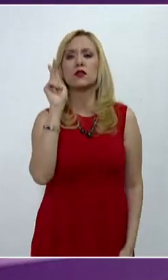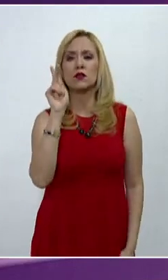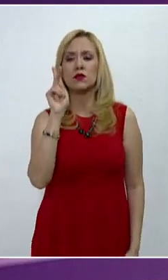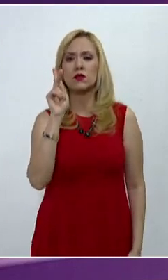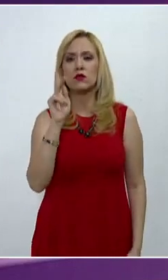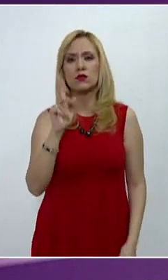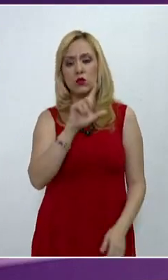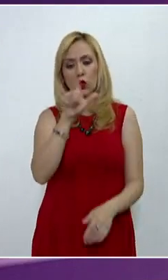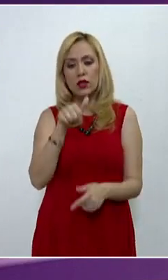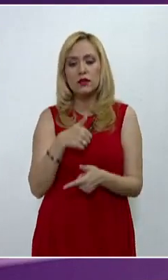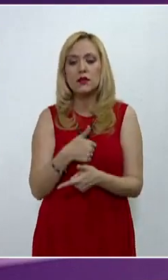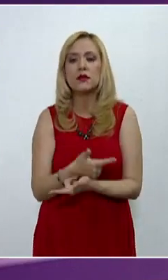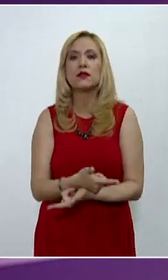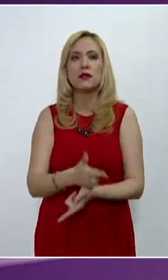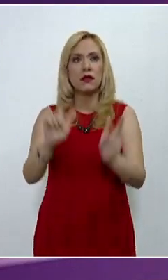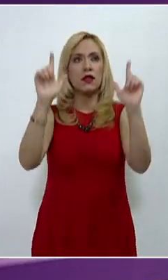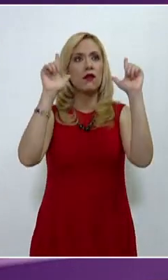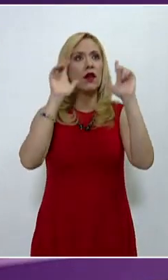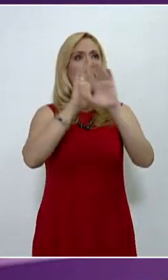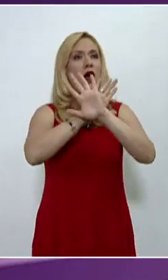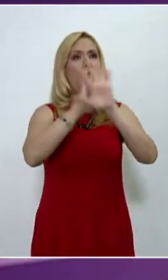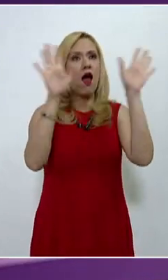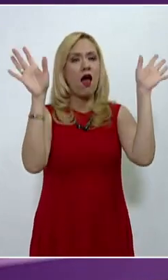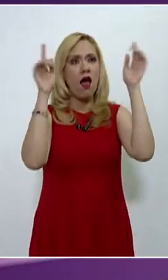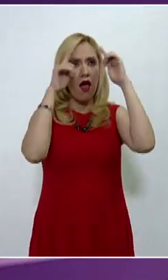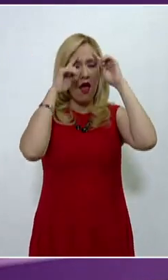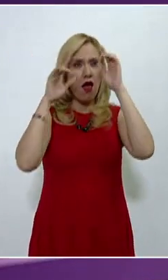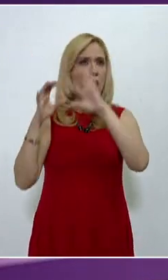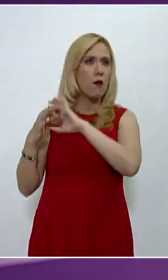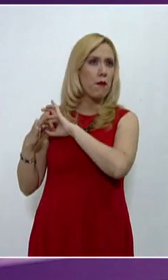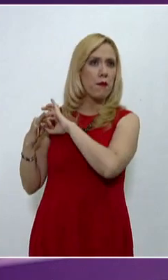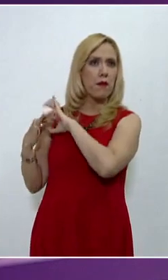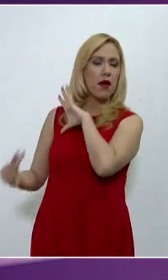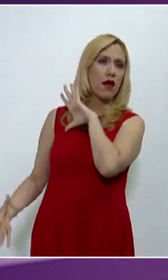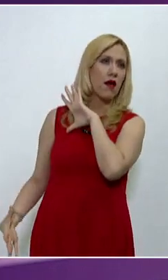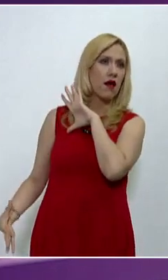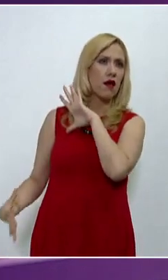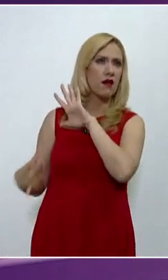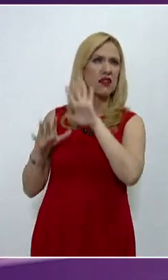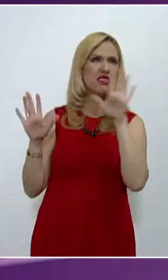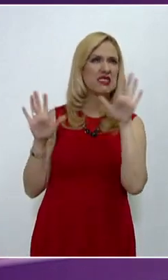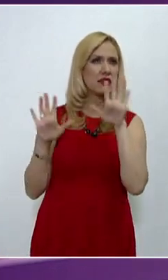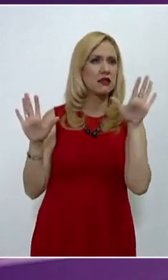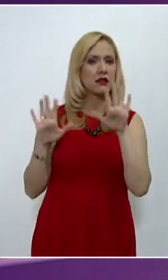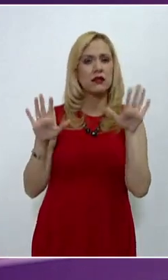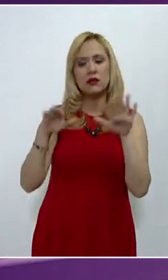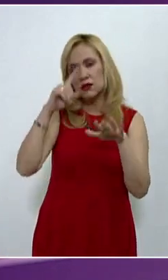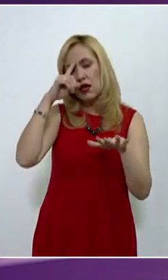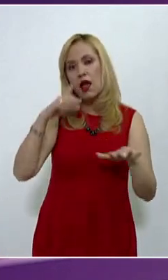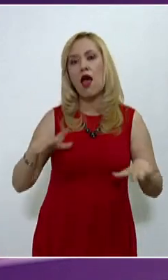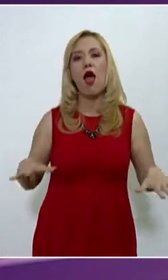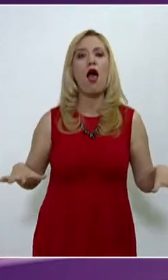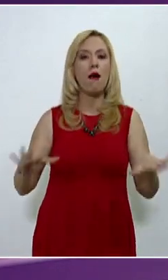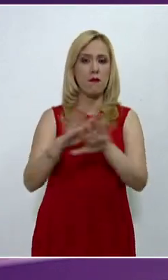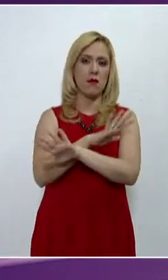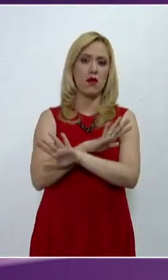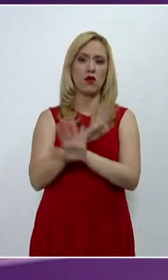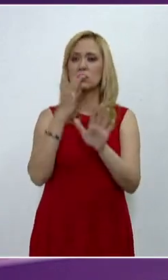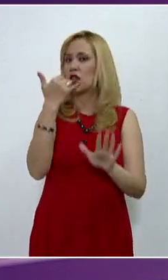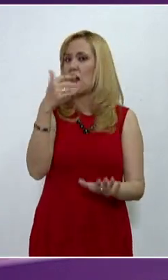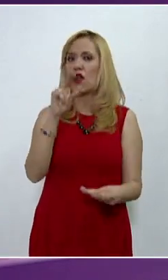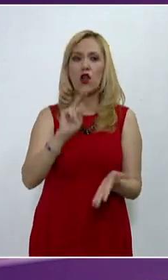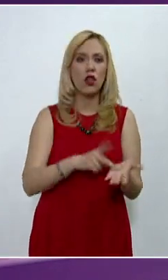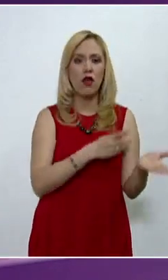la reinserción social y se pueda romper pues justamente un círculo vicioso, ¿no?, de una espiral de